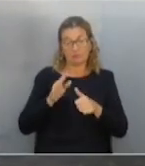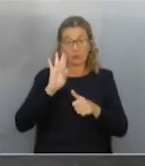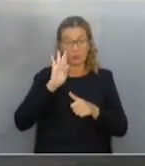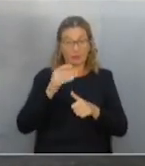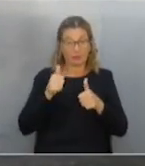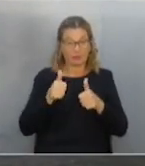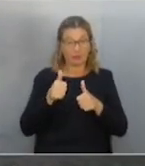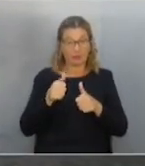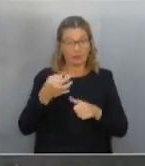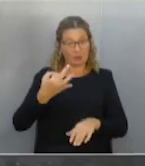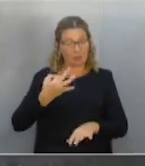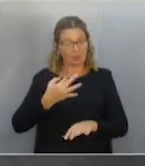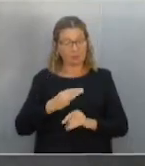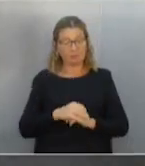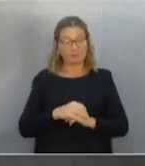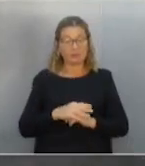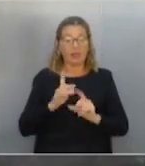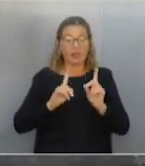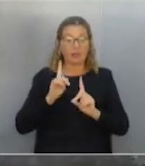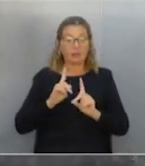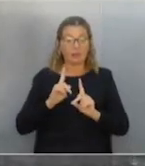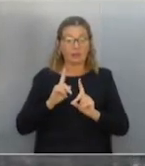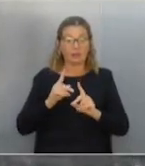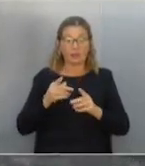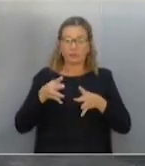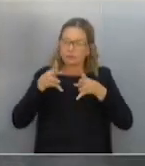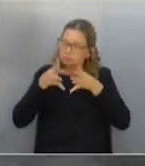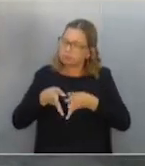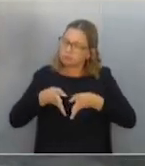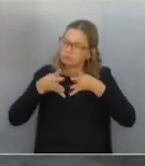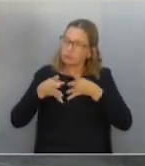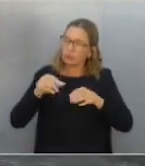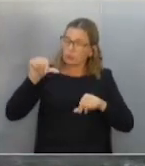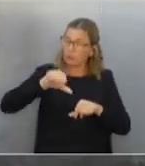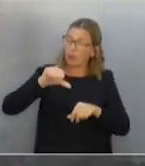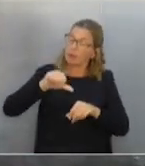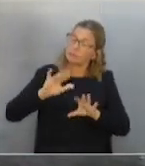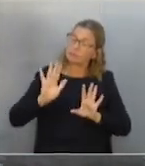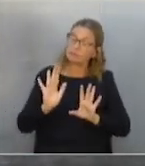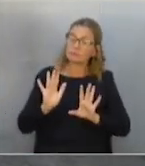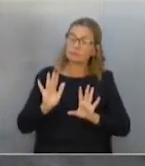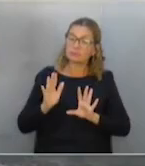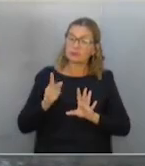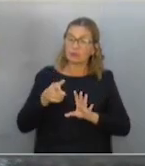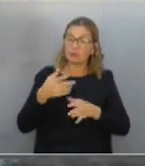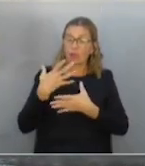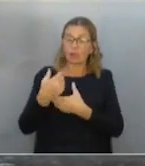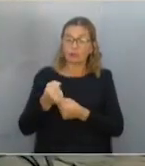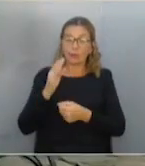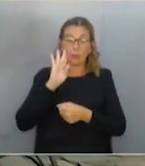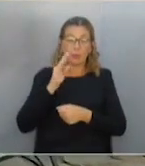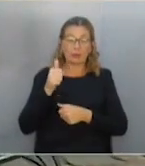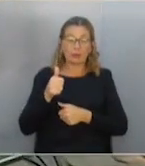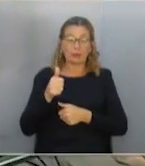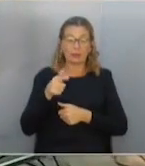bien, la verdad, tipo, porque a veces hay que protestar así cuando están las cosas mal. Hacer una protesta a veces ayuda, me parece bien.